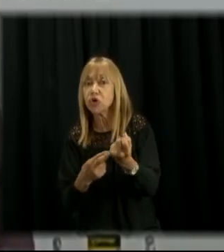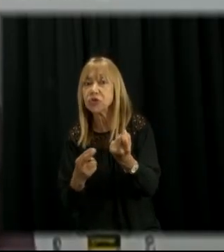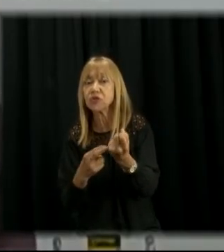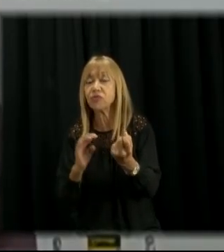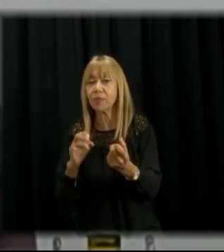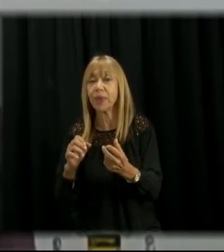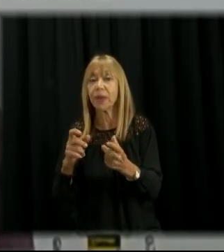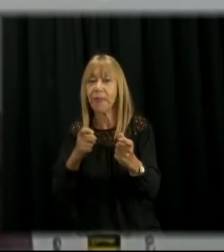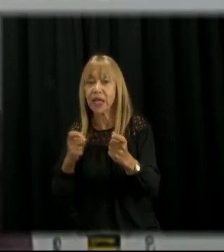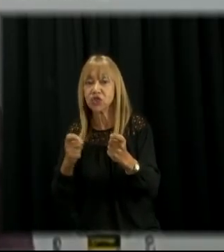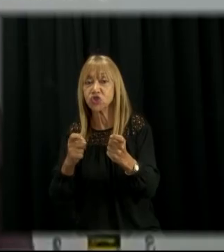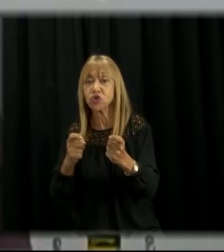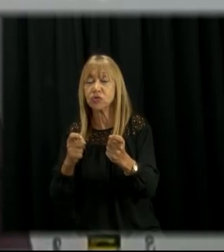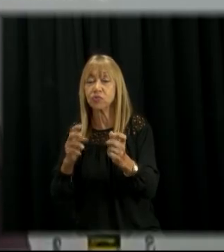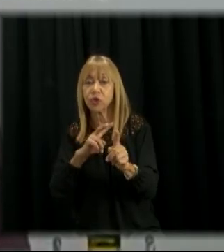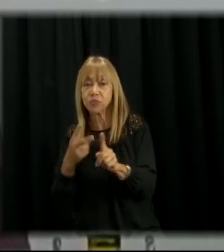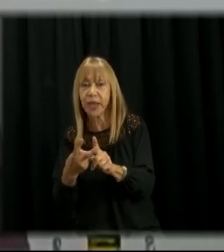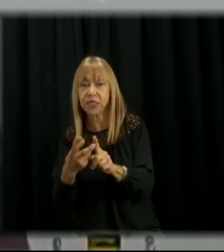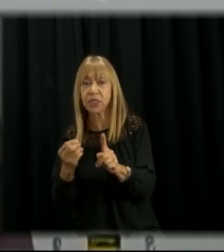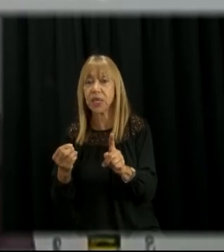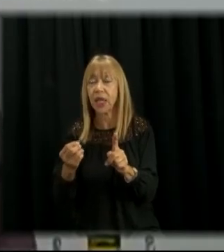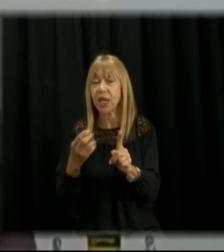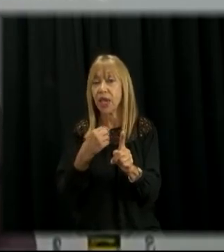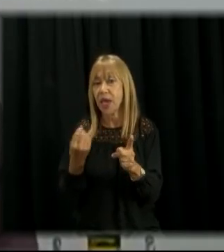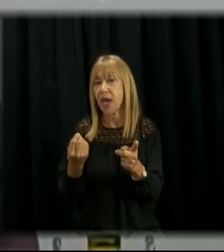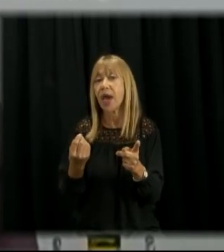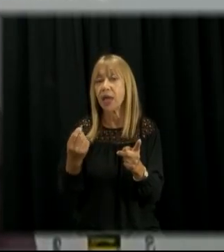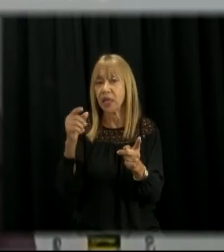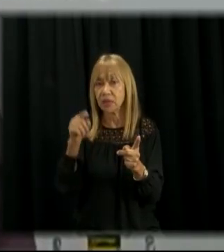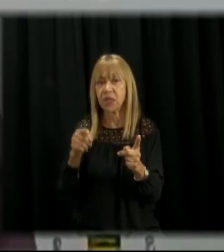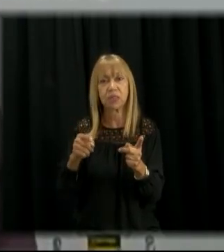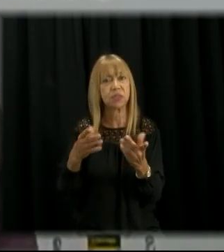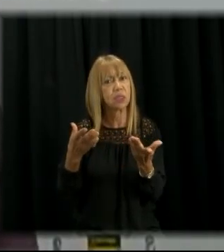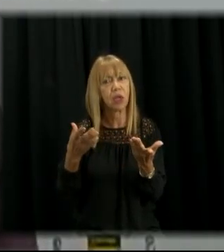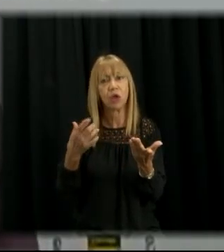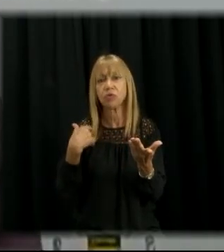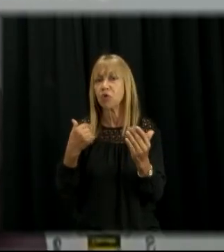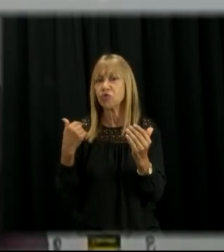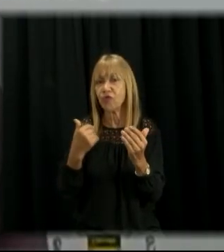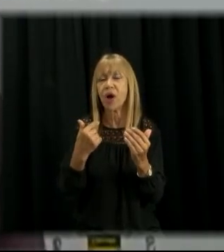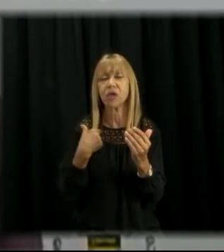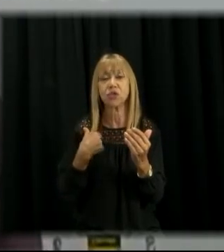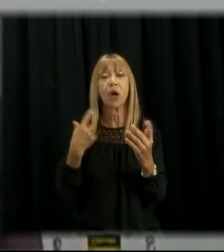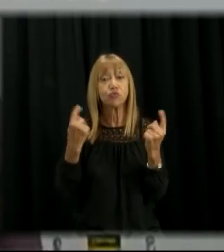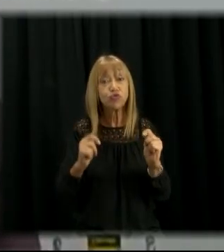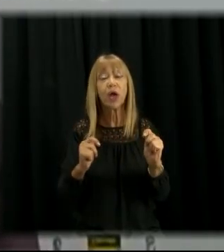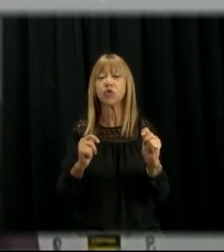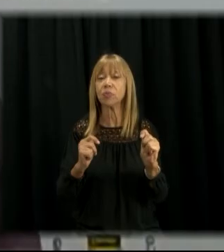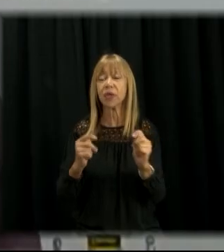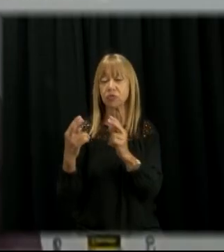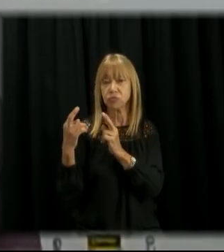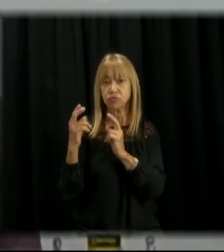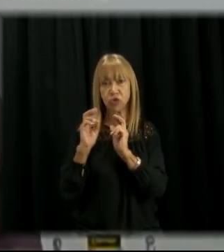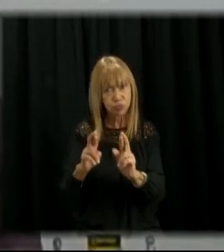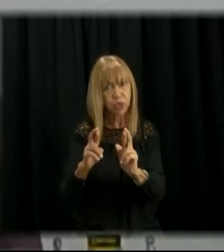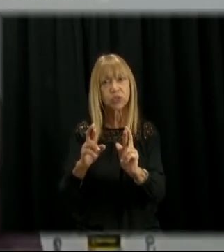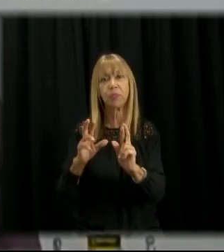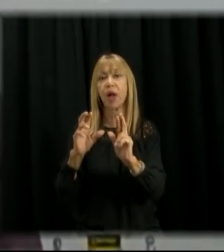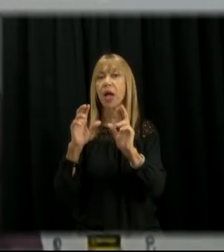ellos tienen a nivel de la gerencia media y el trabajo en el campo, que no tienen los recursos necesarios. Quiero